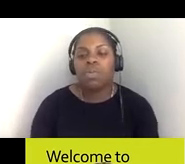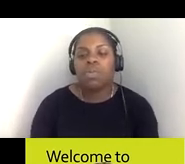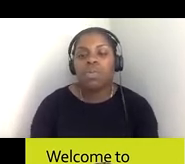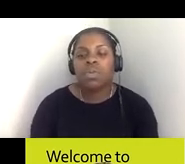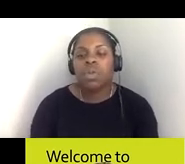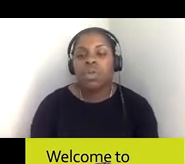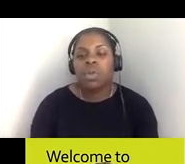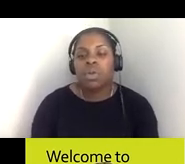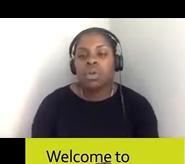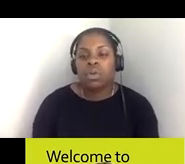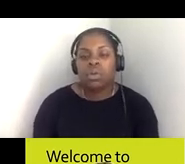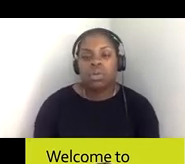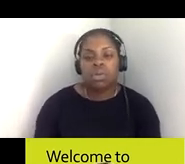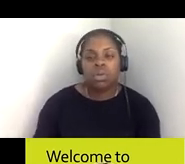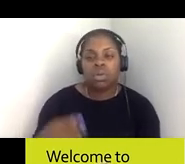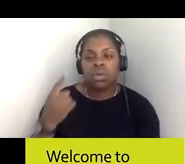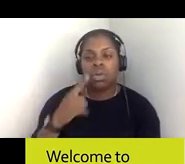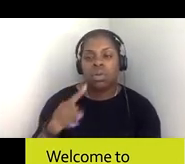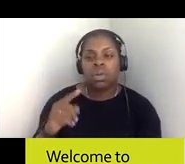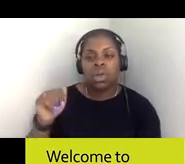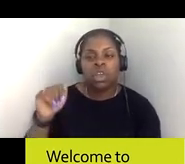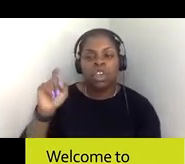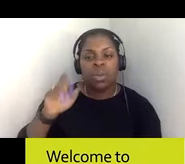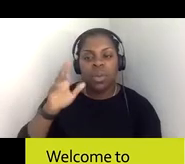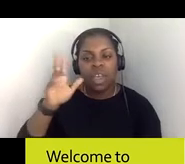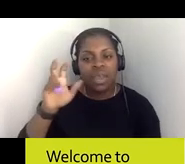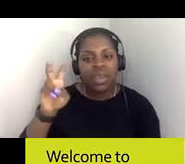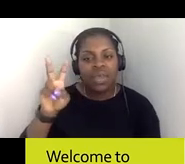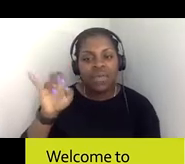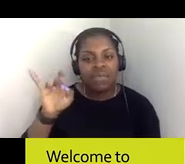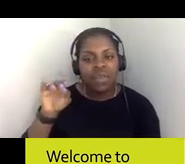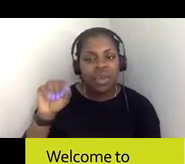The familiar case of the disappearing video.